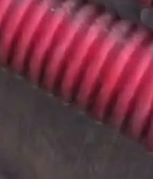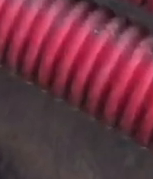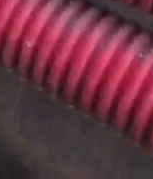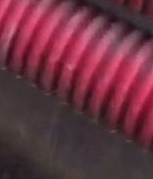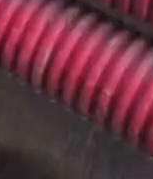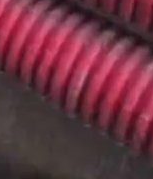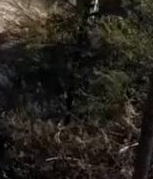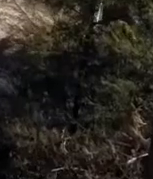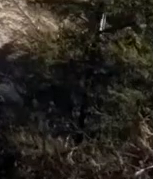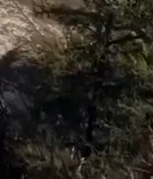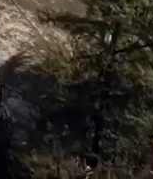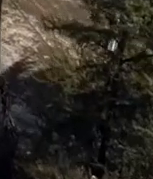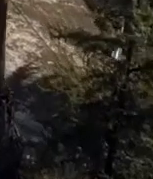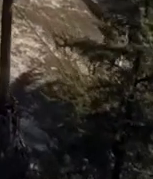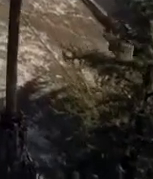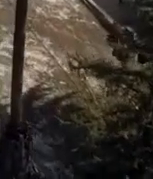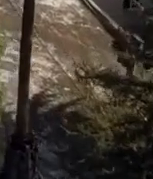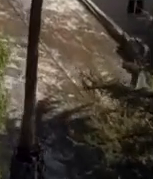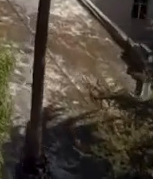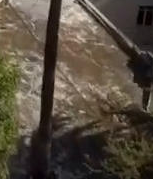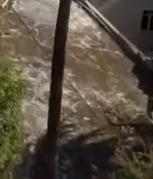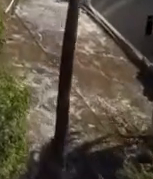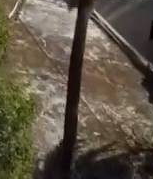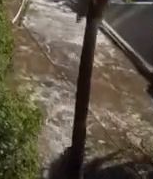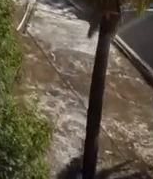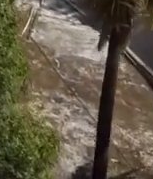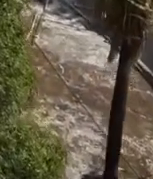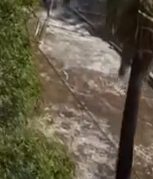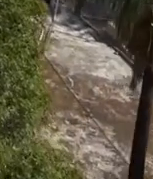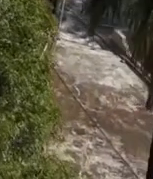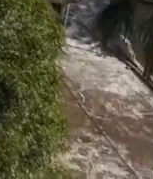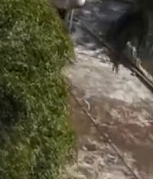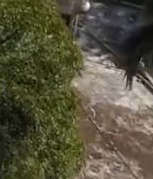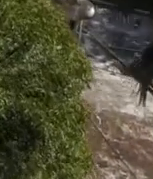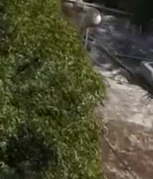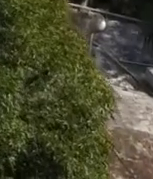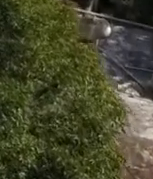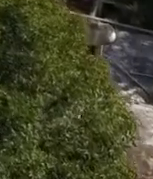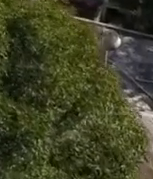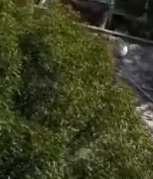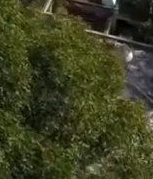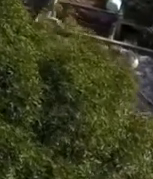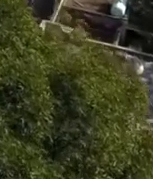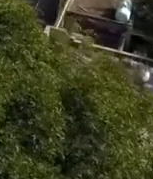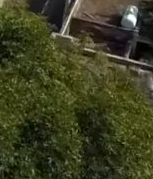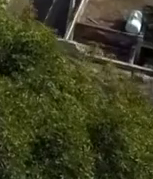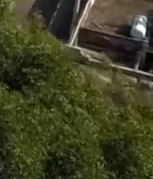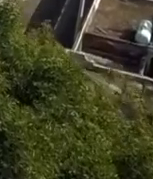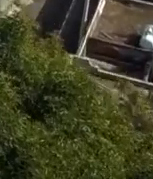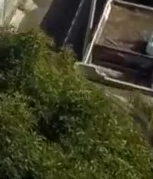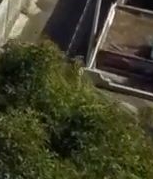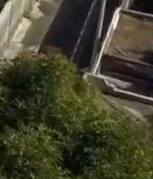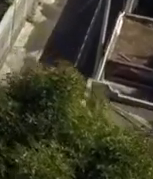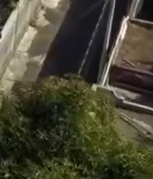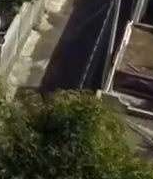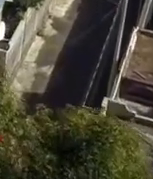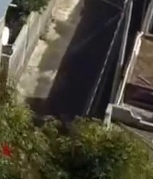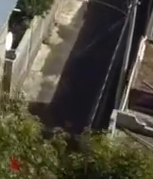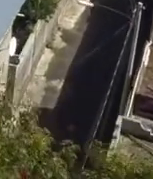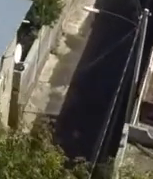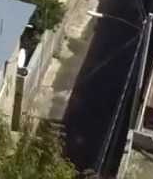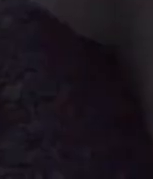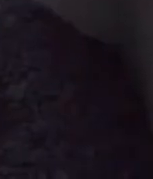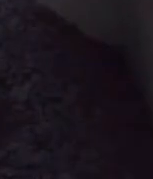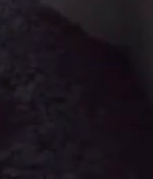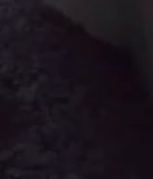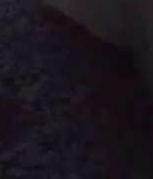115 libras y un balasto de material de cantera basáltico que permite tener todas las condiciones